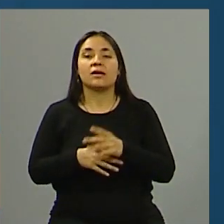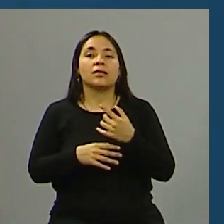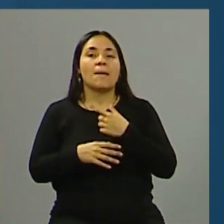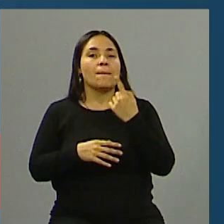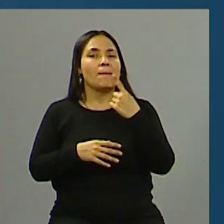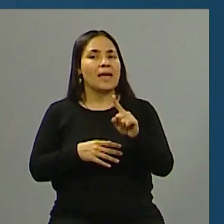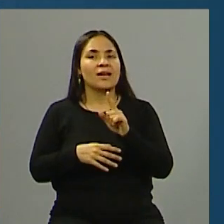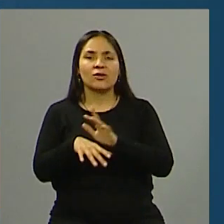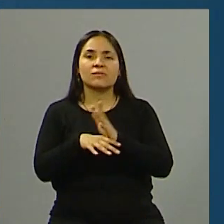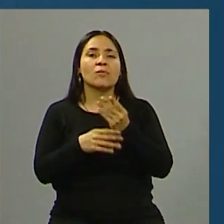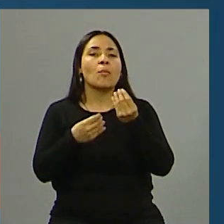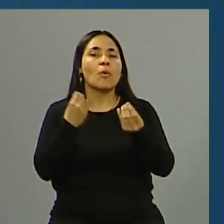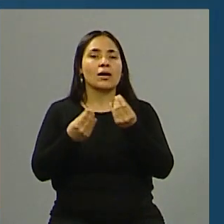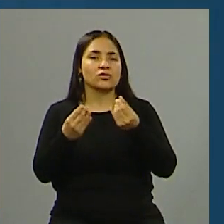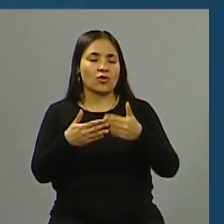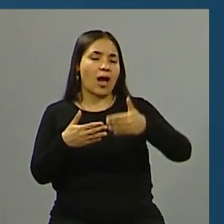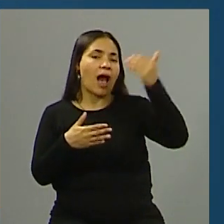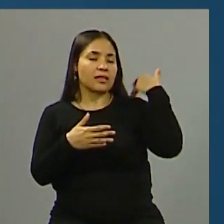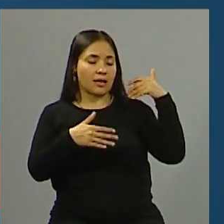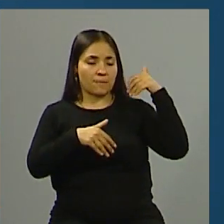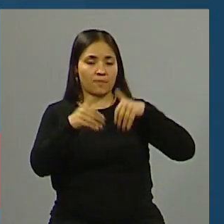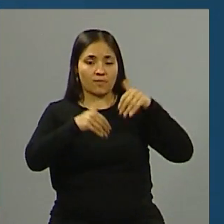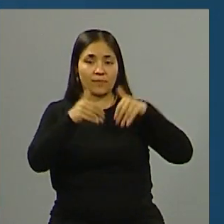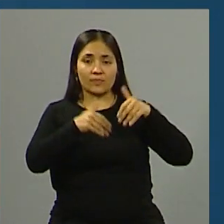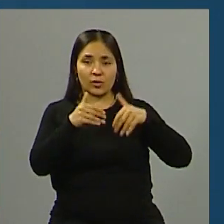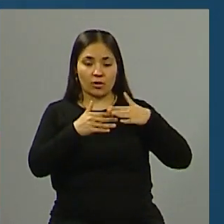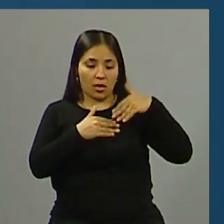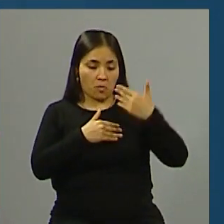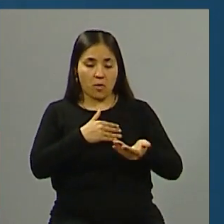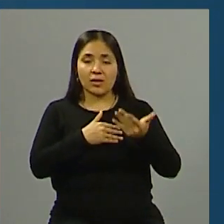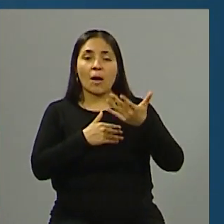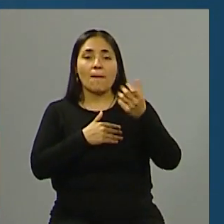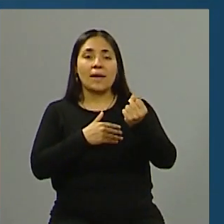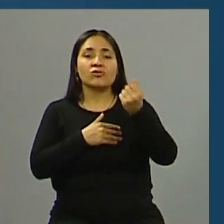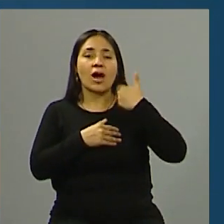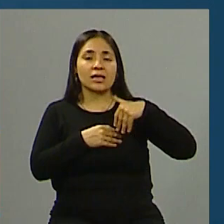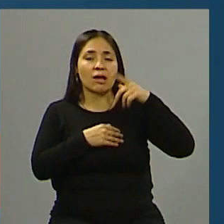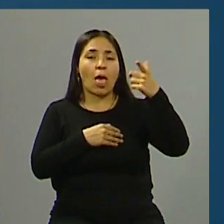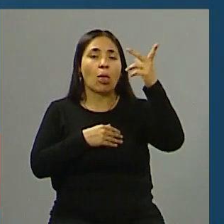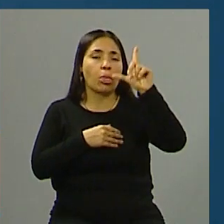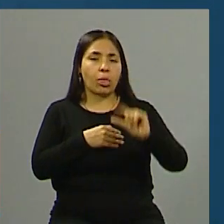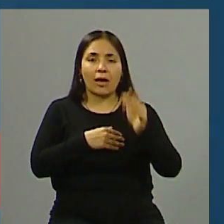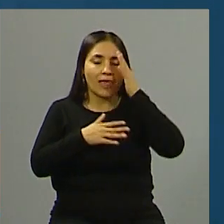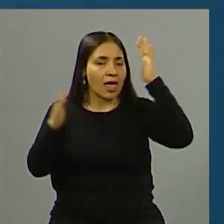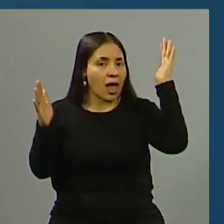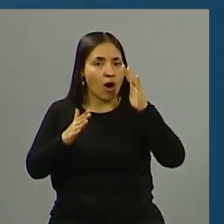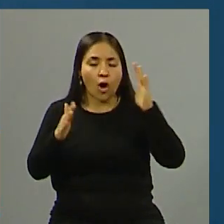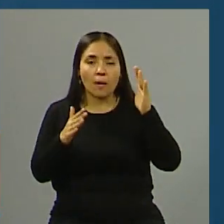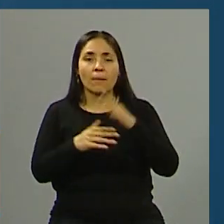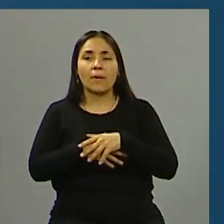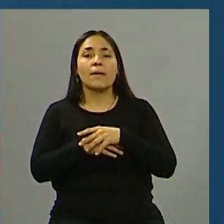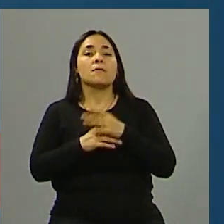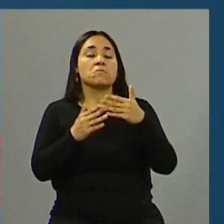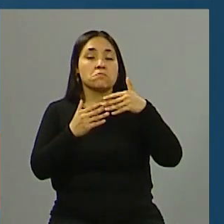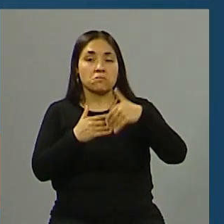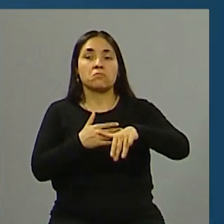a una devaluación que no tuvo un plan de contención, fue una devaluación así muy abrupta, ya se fue a todo a